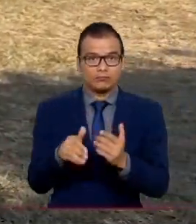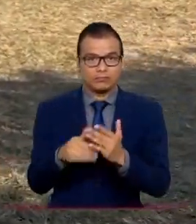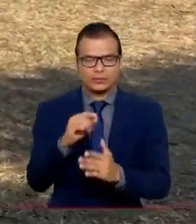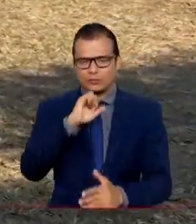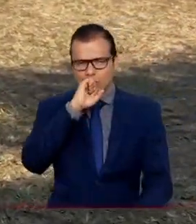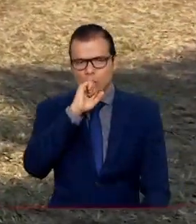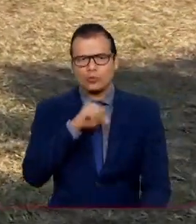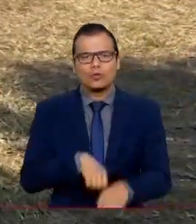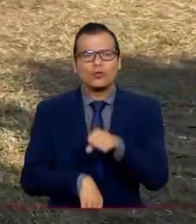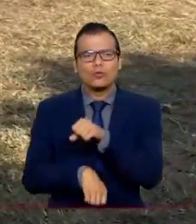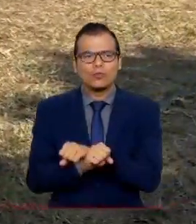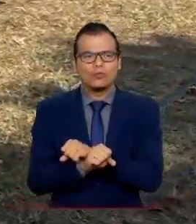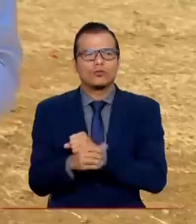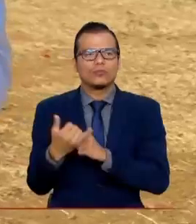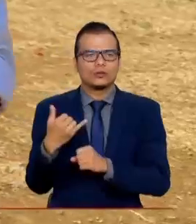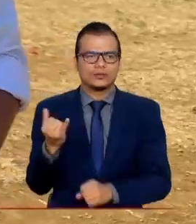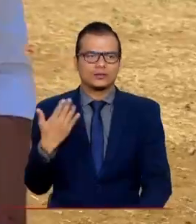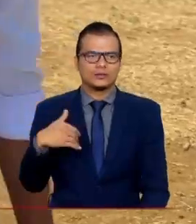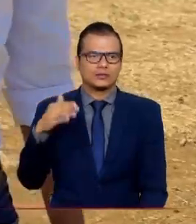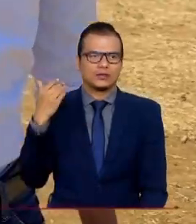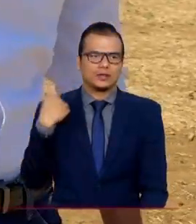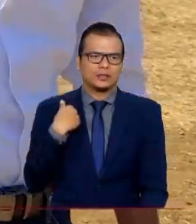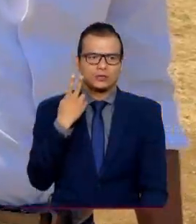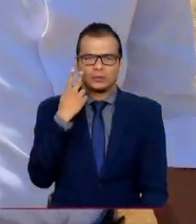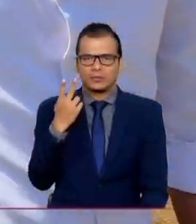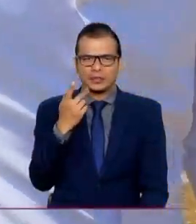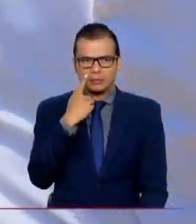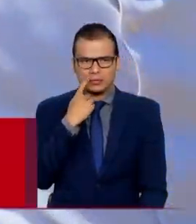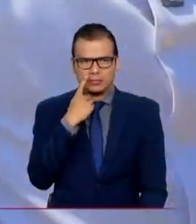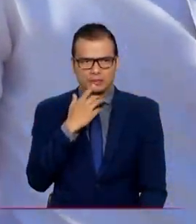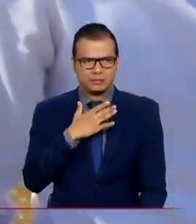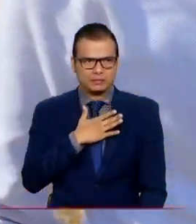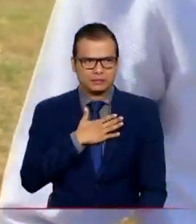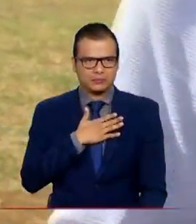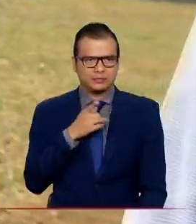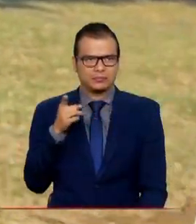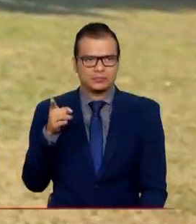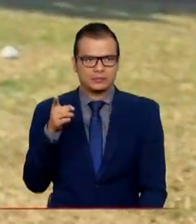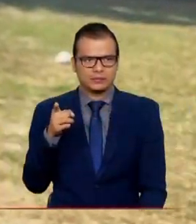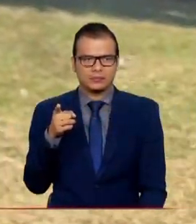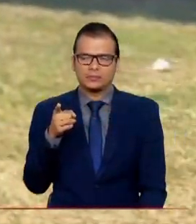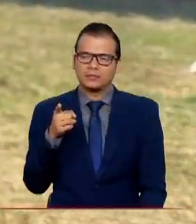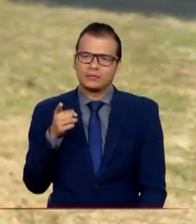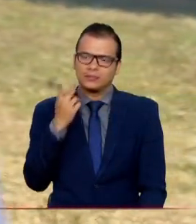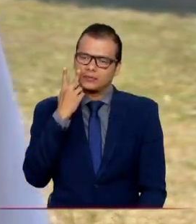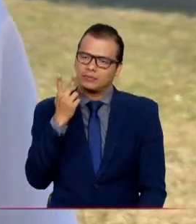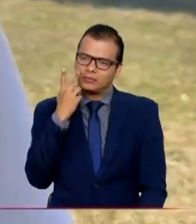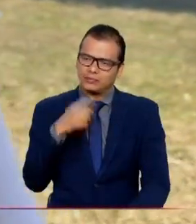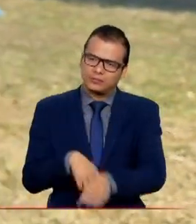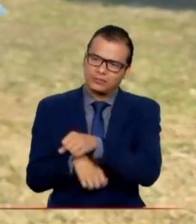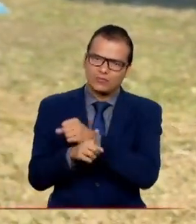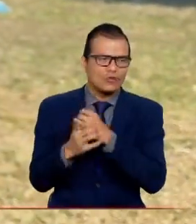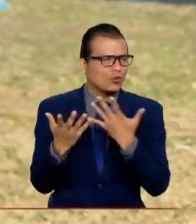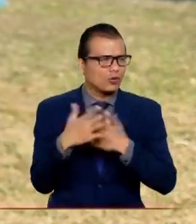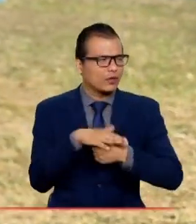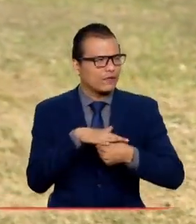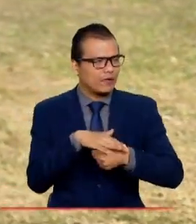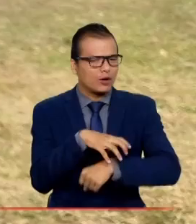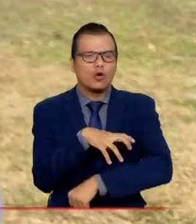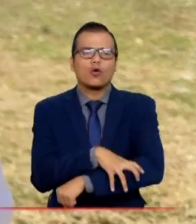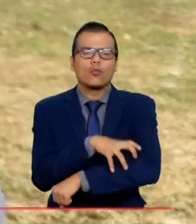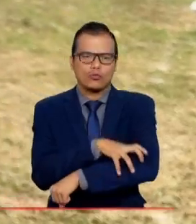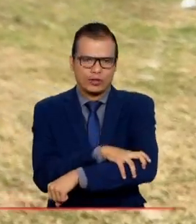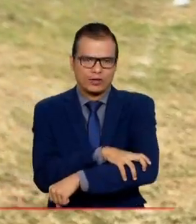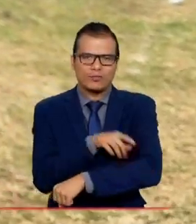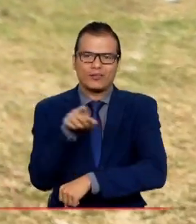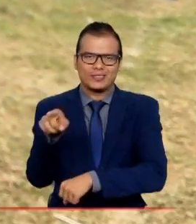antes, pues yo quería jugar ahí rato porque yo veía a mi papá jugarlo. ¿En qué barrio? En Comunero. Ok. Y pues allá pues no encontrábamos un